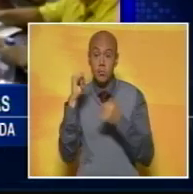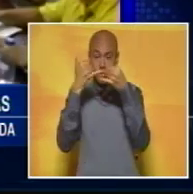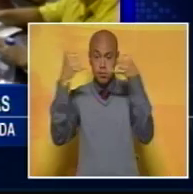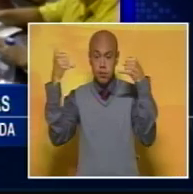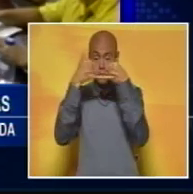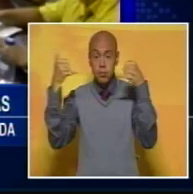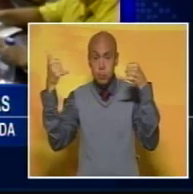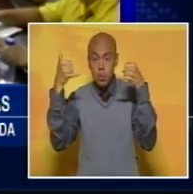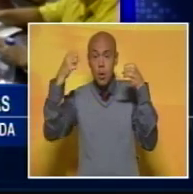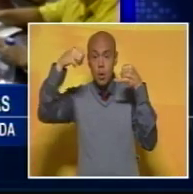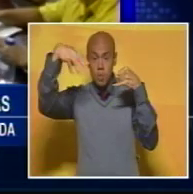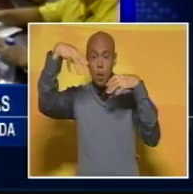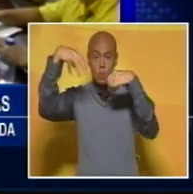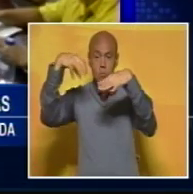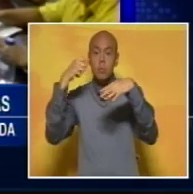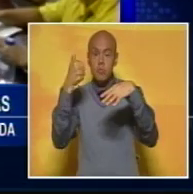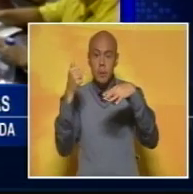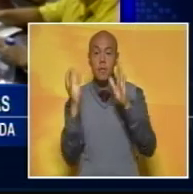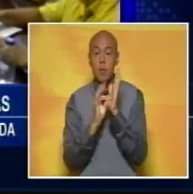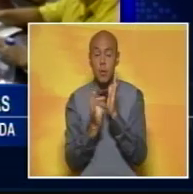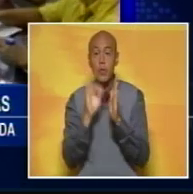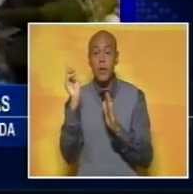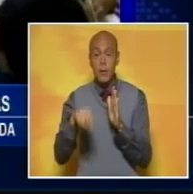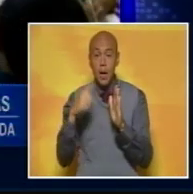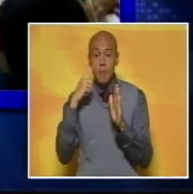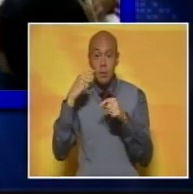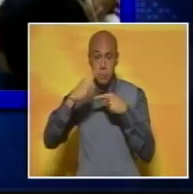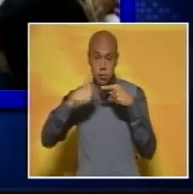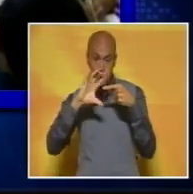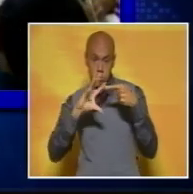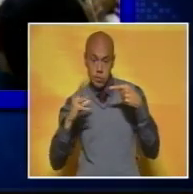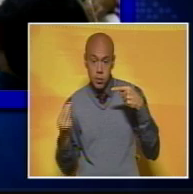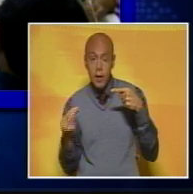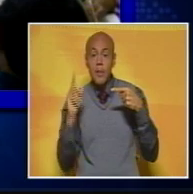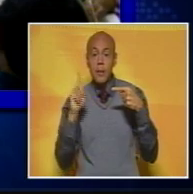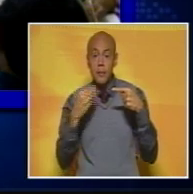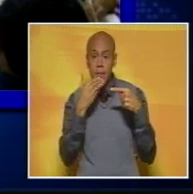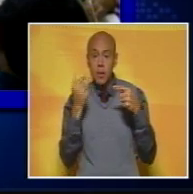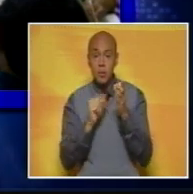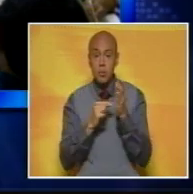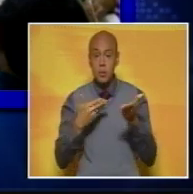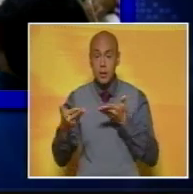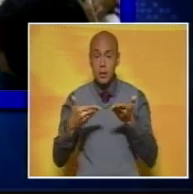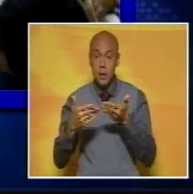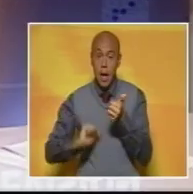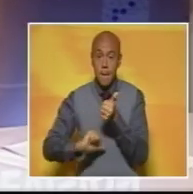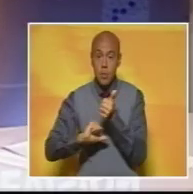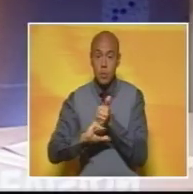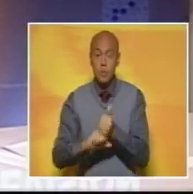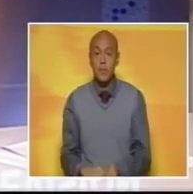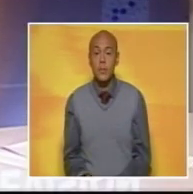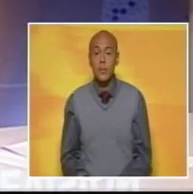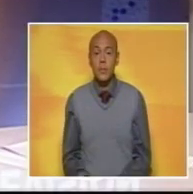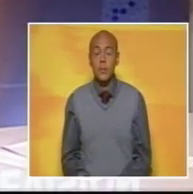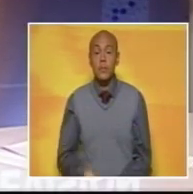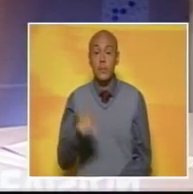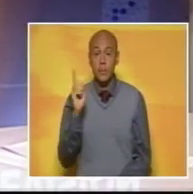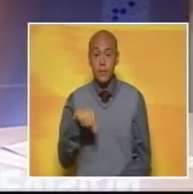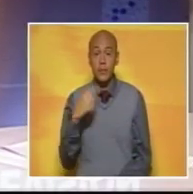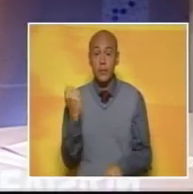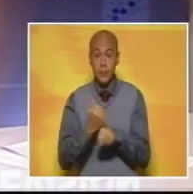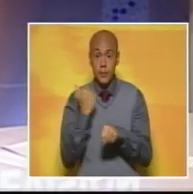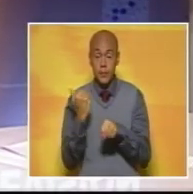entidades. Asimismo, evaluó la situación del canal de descarga y las mejoras de los servicios auxiliares. El